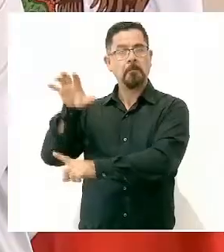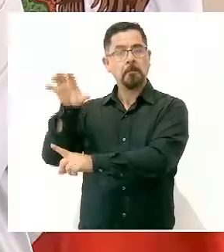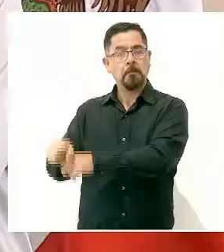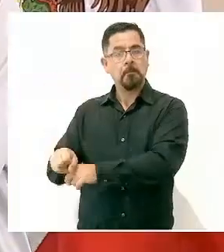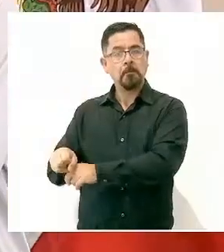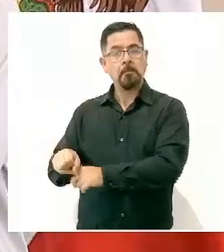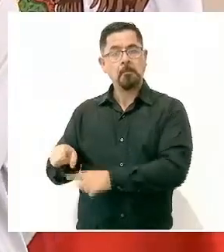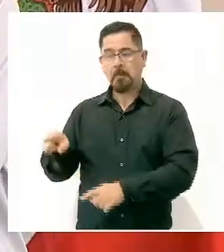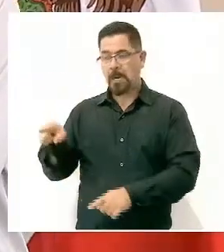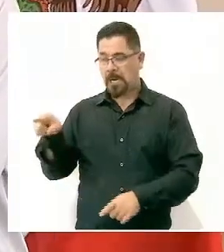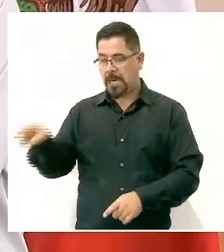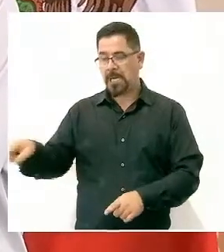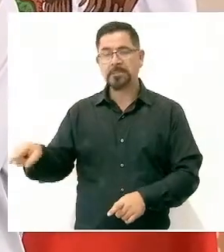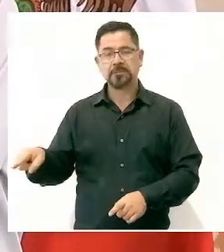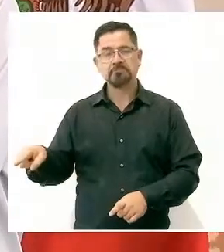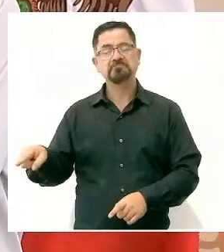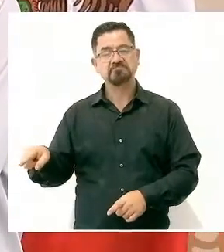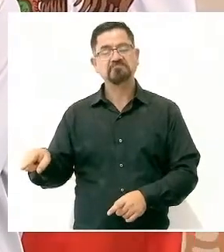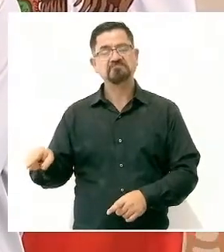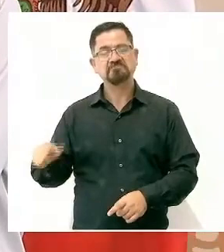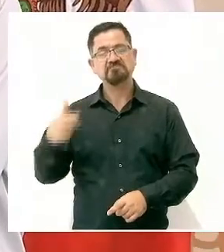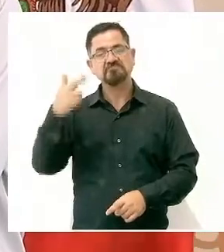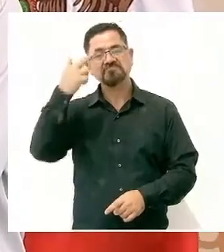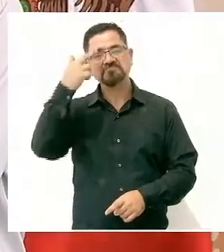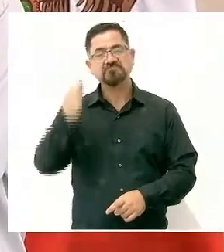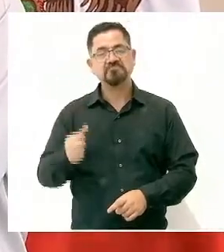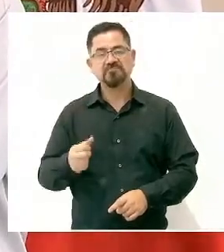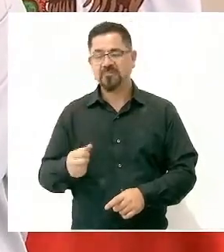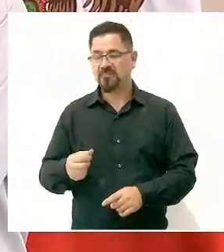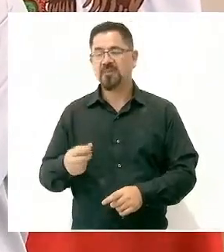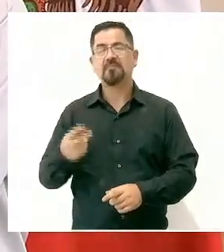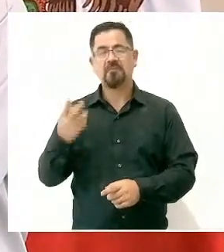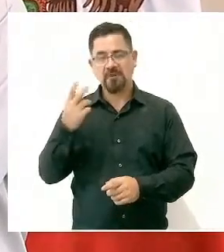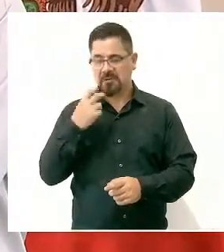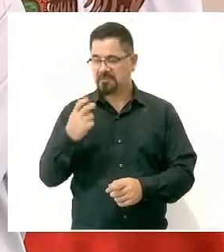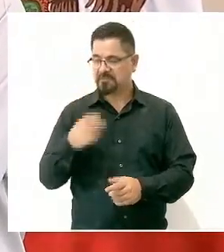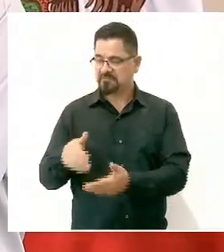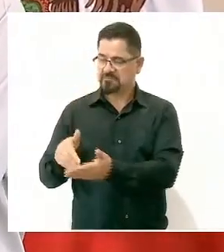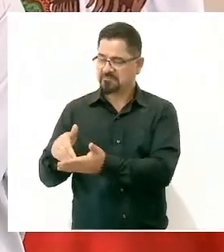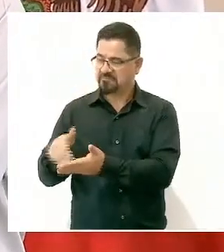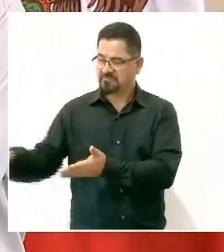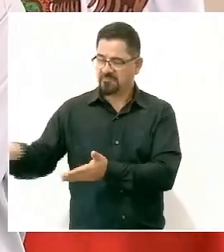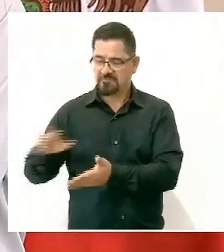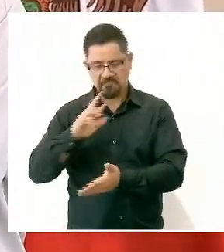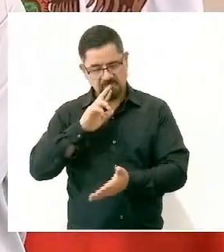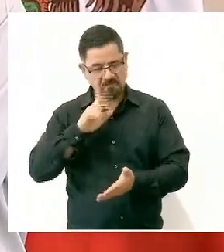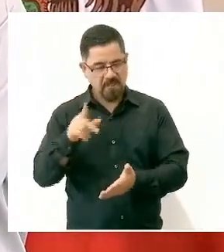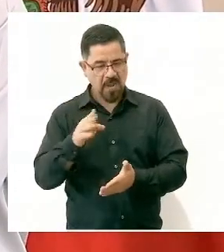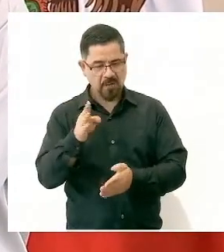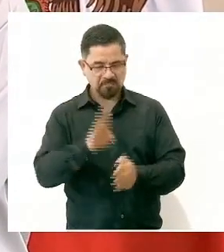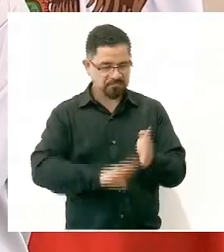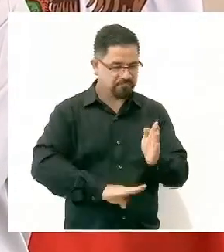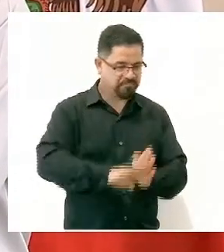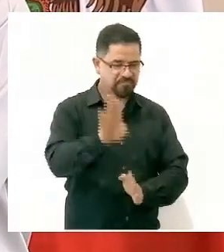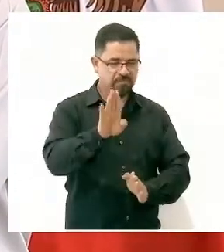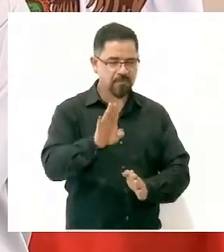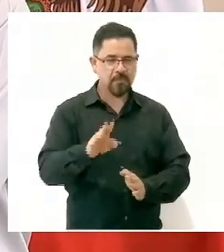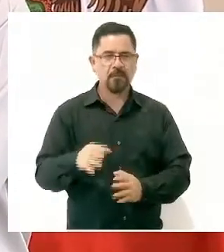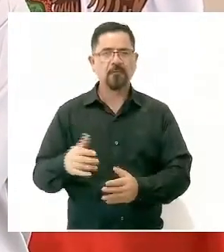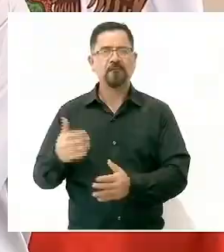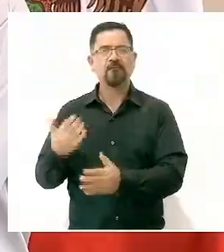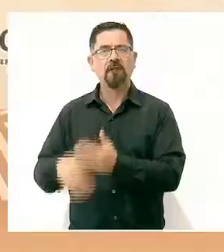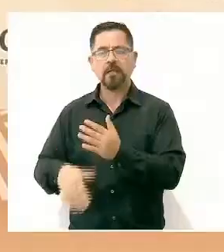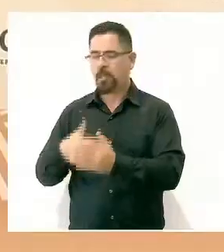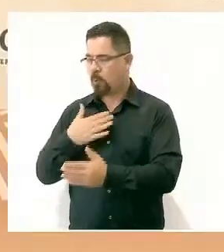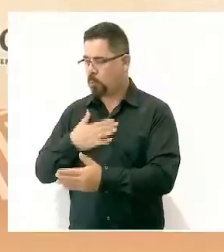por lo segundo, es decir, por el progreso sin justicia.